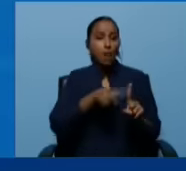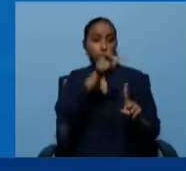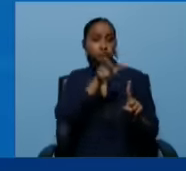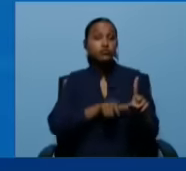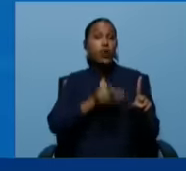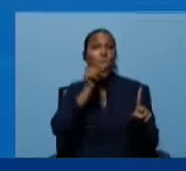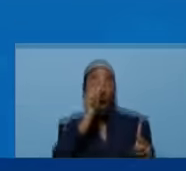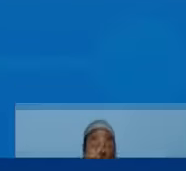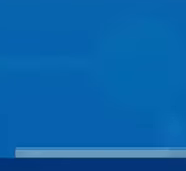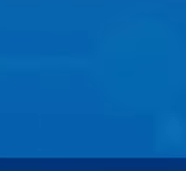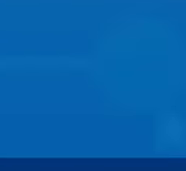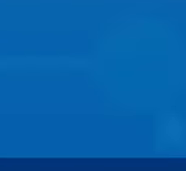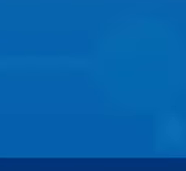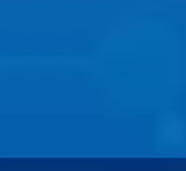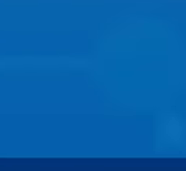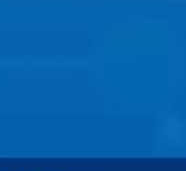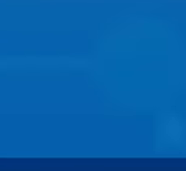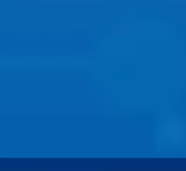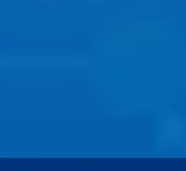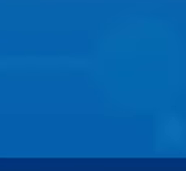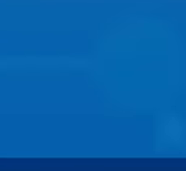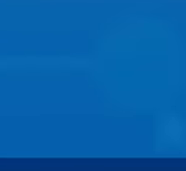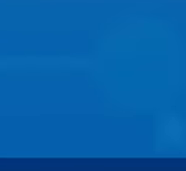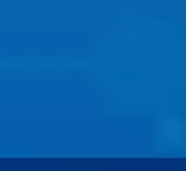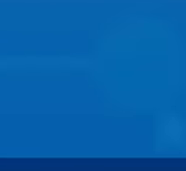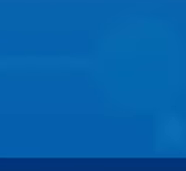dog en las calles de Pretoria